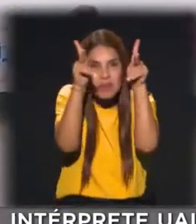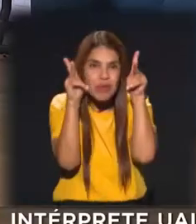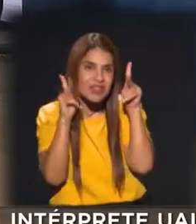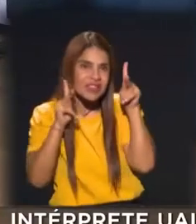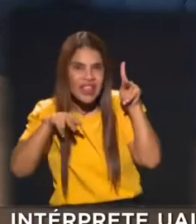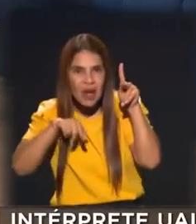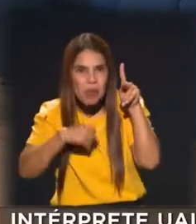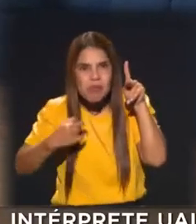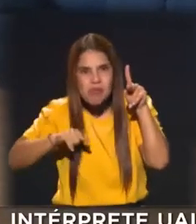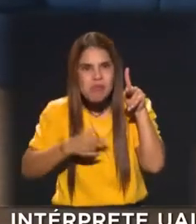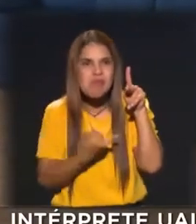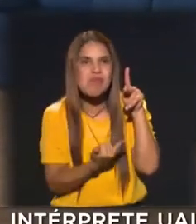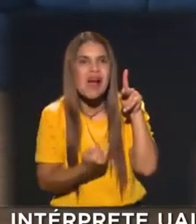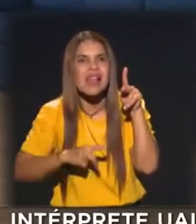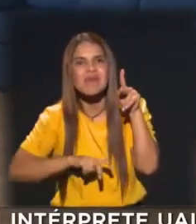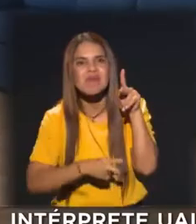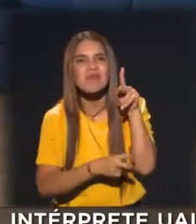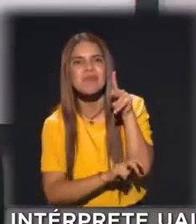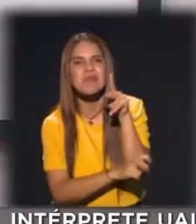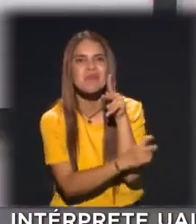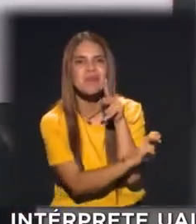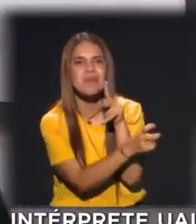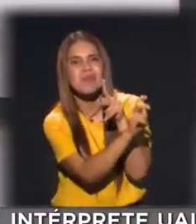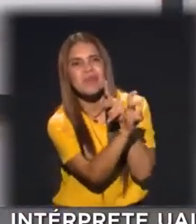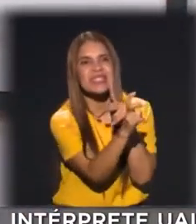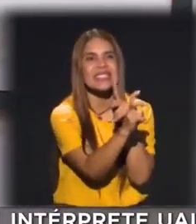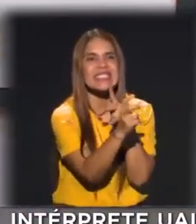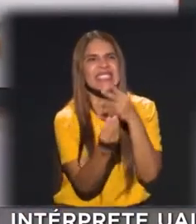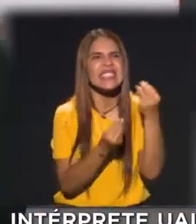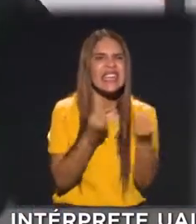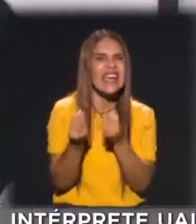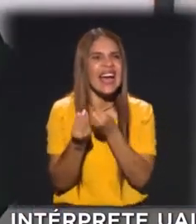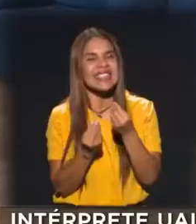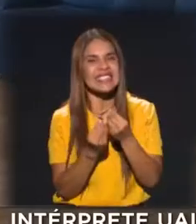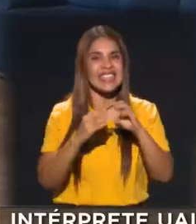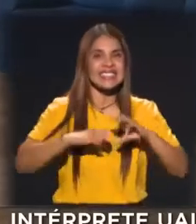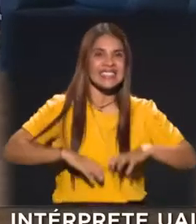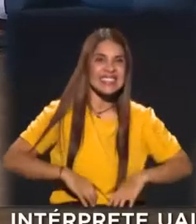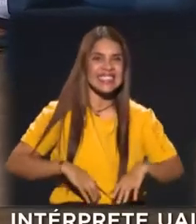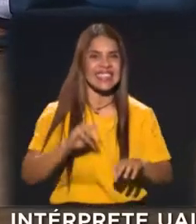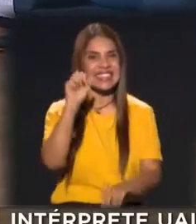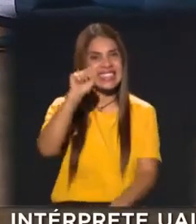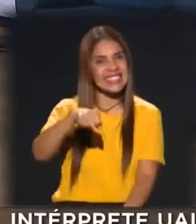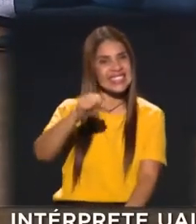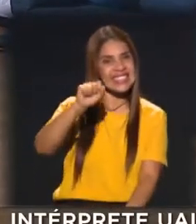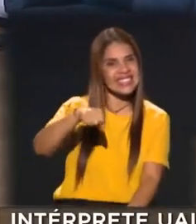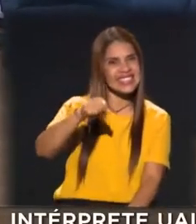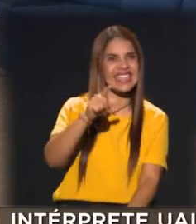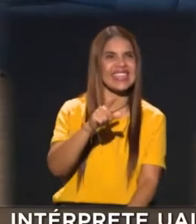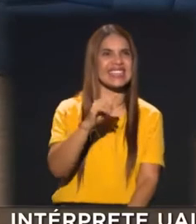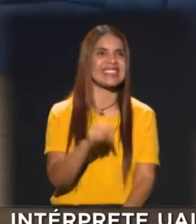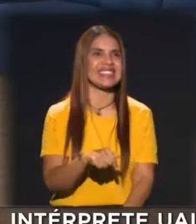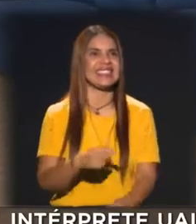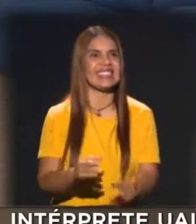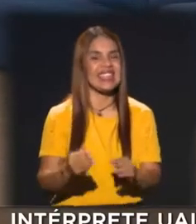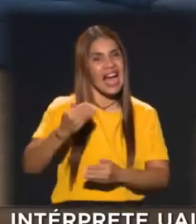un puente hay una serpiente que hace así, tilín, tilín, que